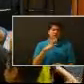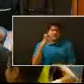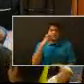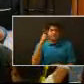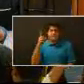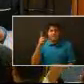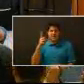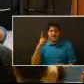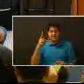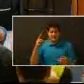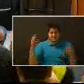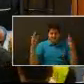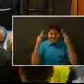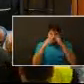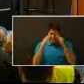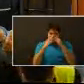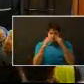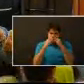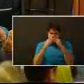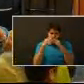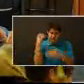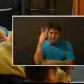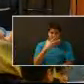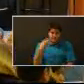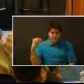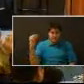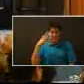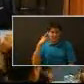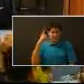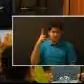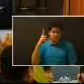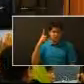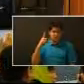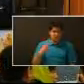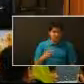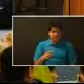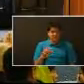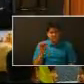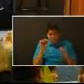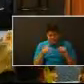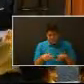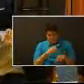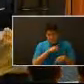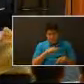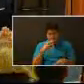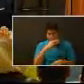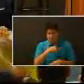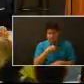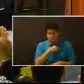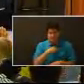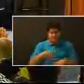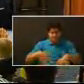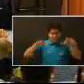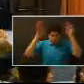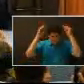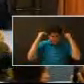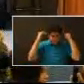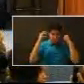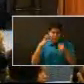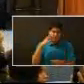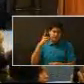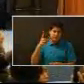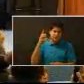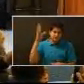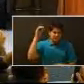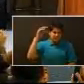Santo, casa espiritual, Señor, que puedan ser ministrados y cubiertos, Padre